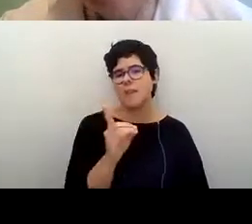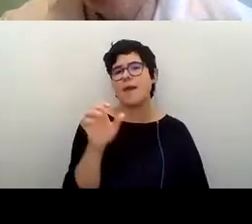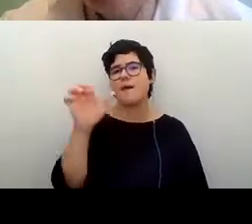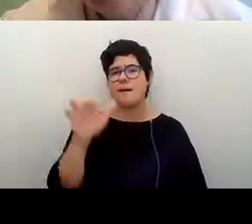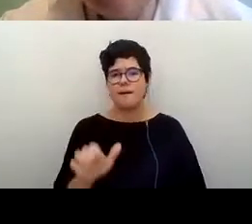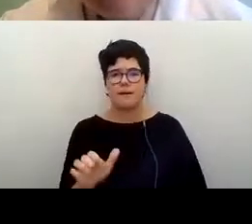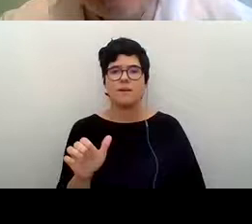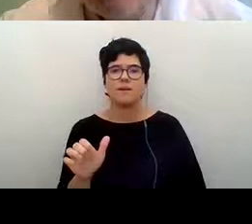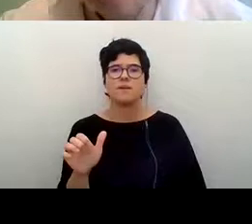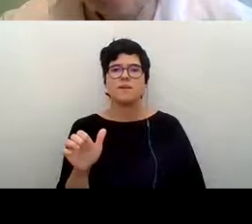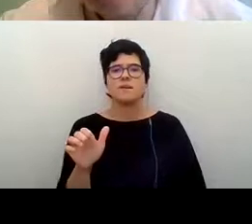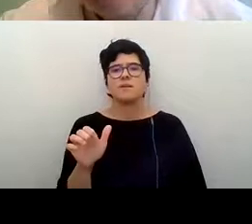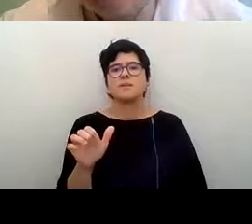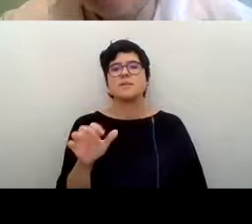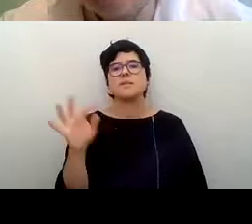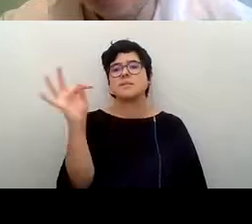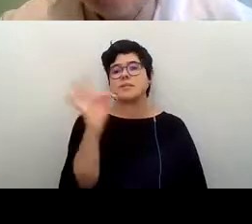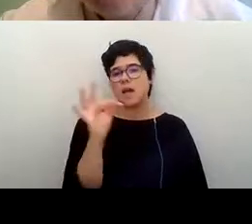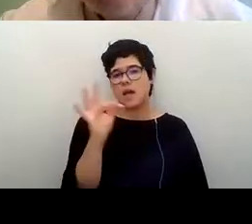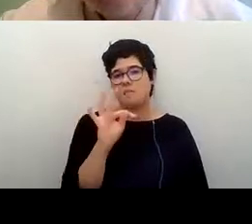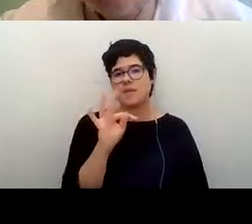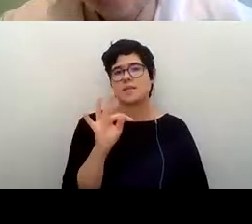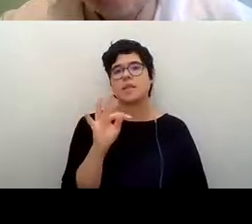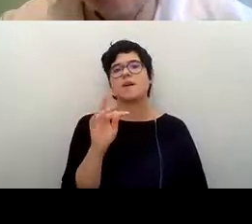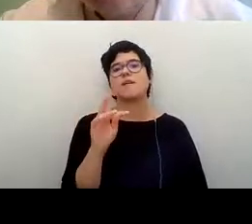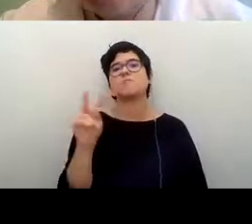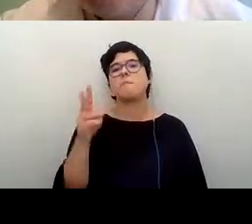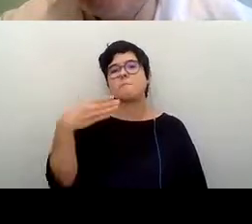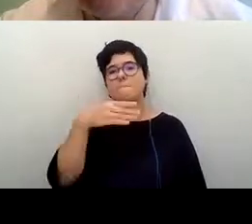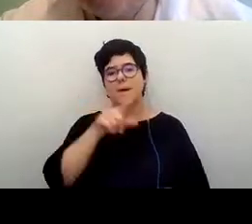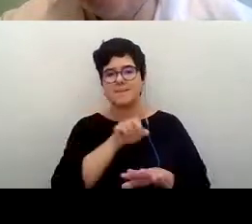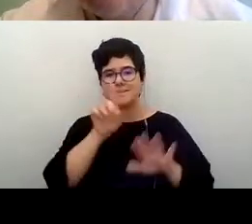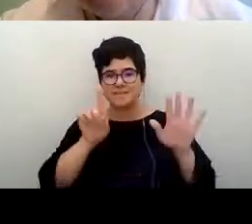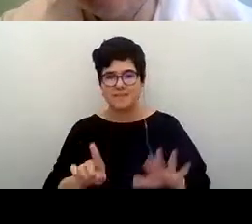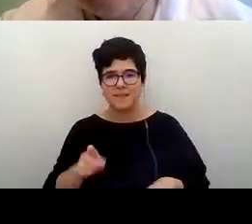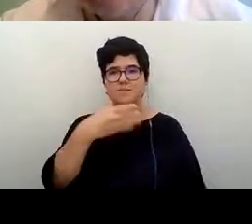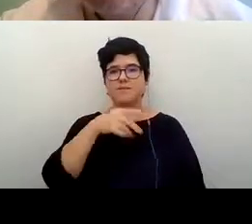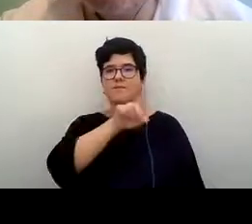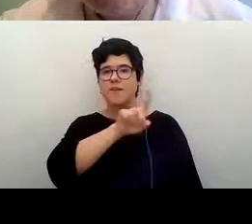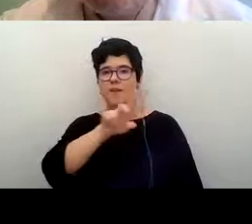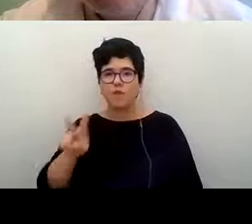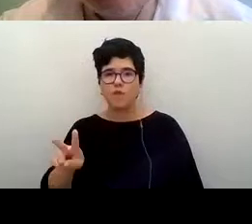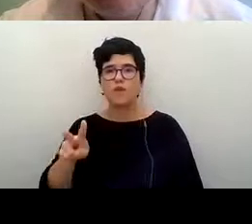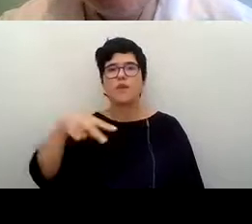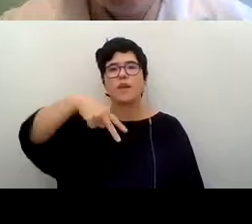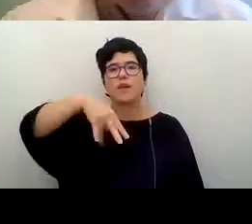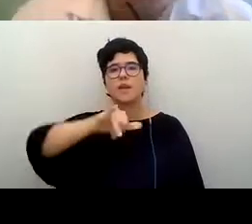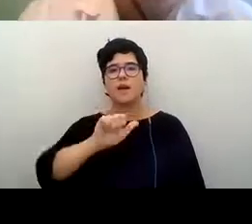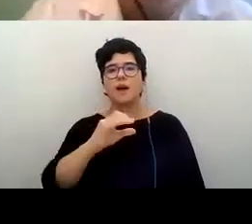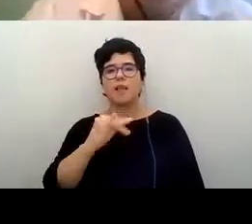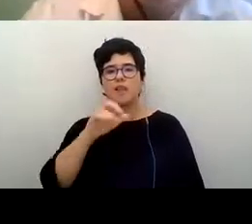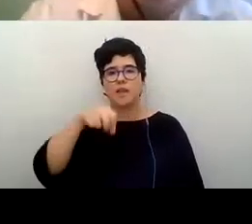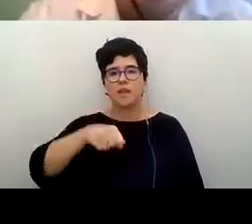E, la tiamina, la vitamina B6, la B12, la niacina, el ácido fólico, el ácido pantoténico y la biotina. Como